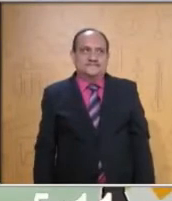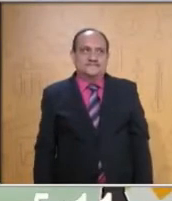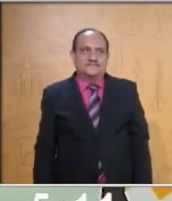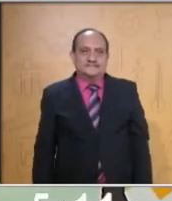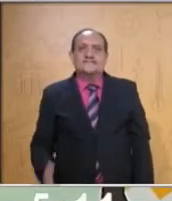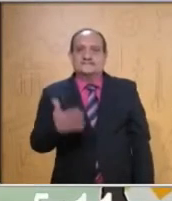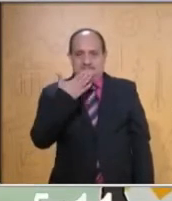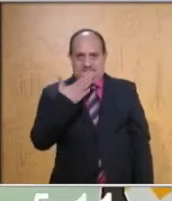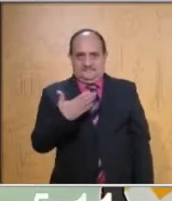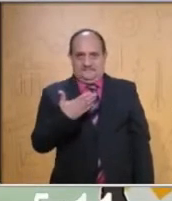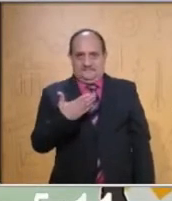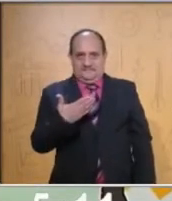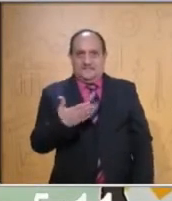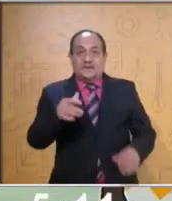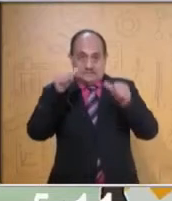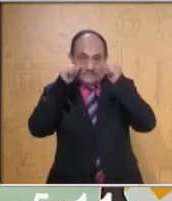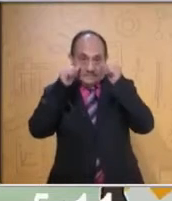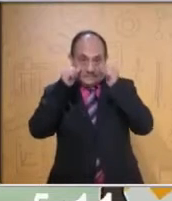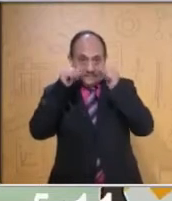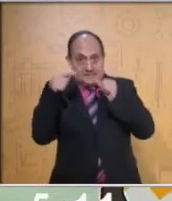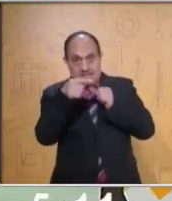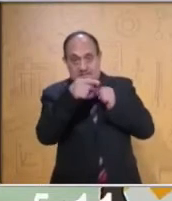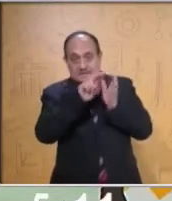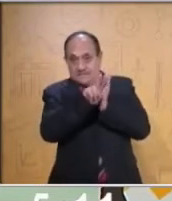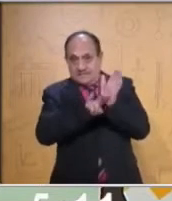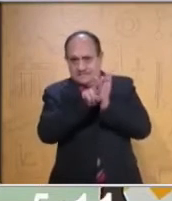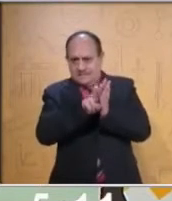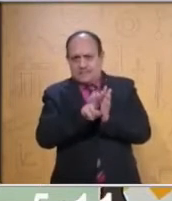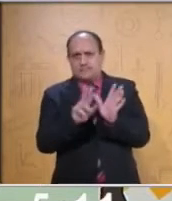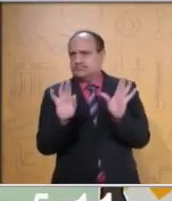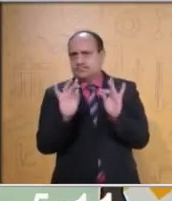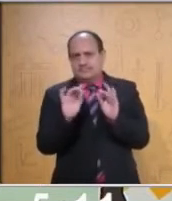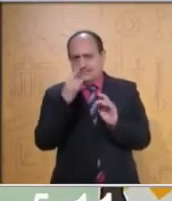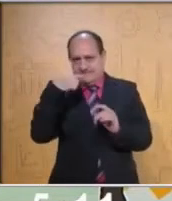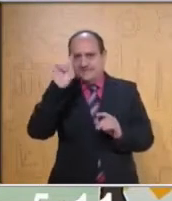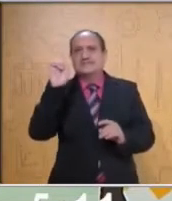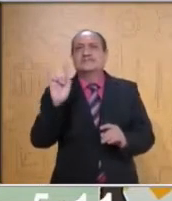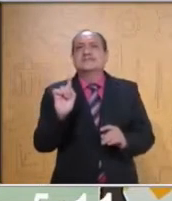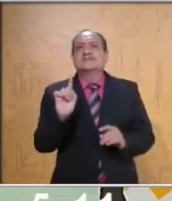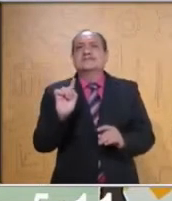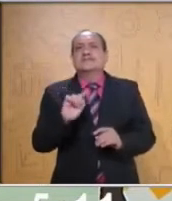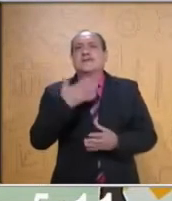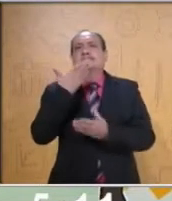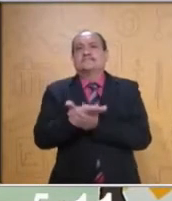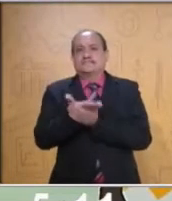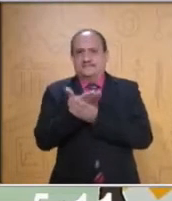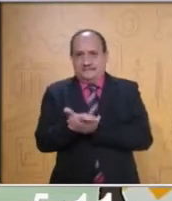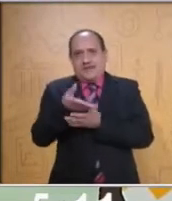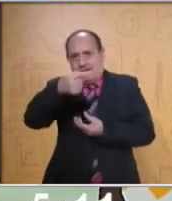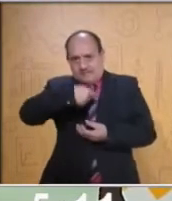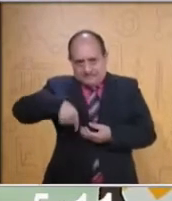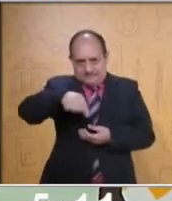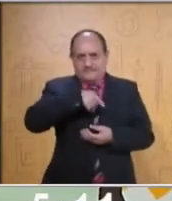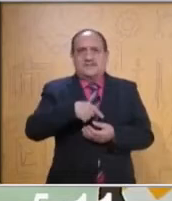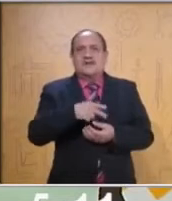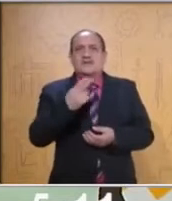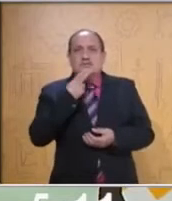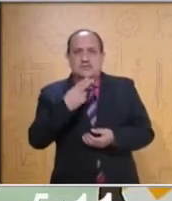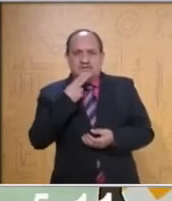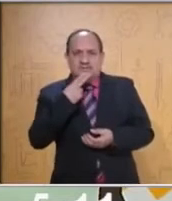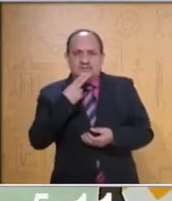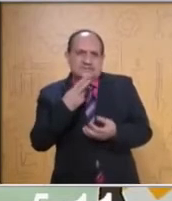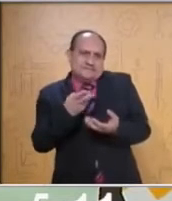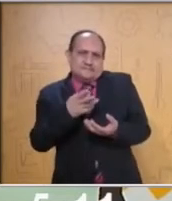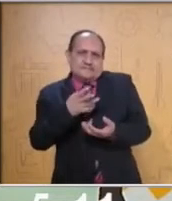Muy bien, pues ustedes se fijaron aquí en este video algo muy sencillo, ¿sí? O sea, nos está pidiendo que nosotros utilicemos